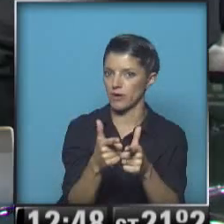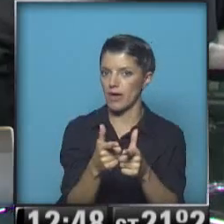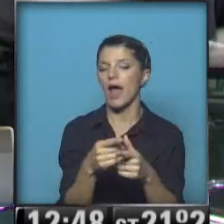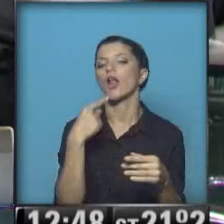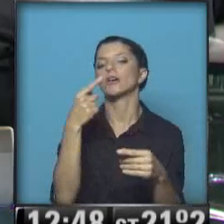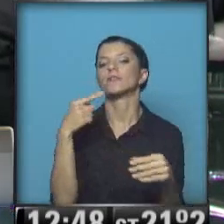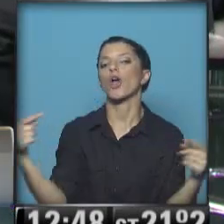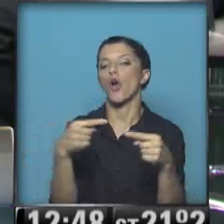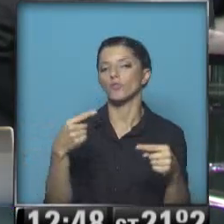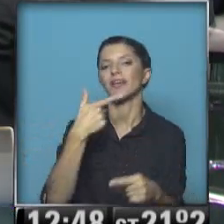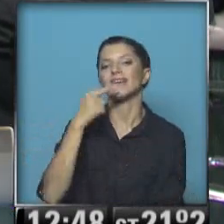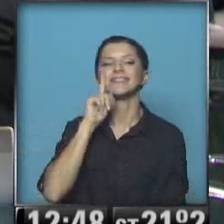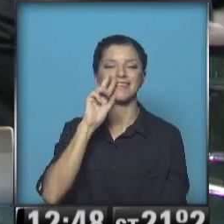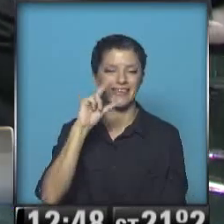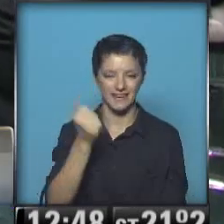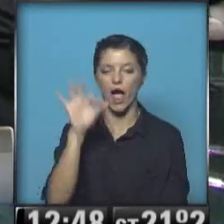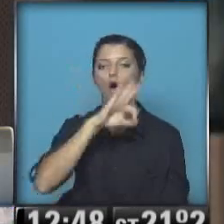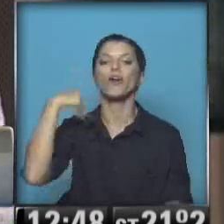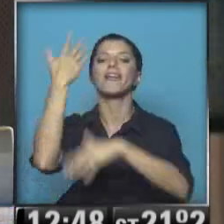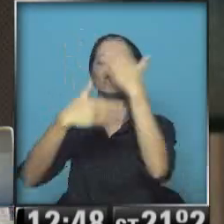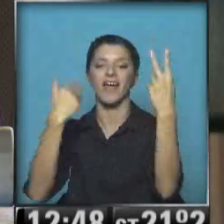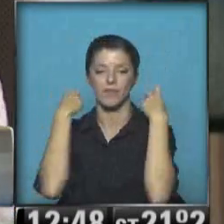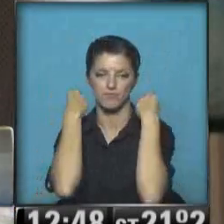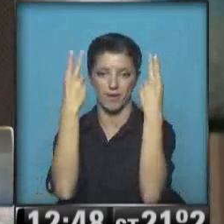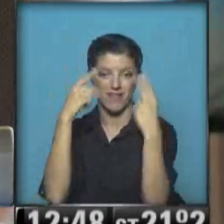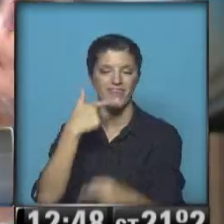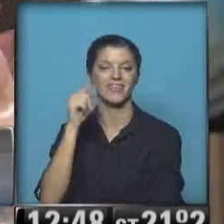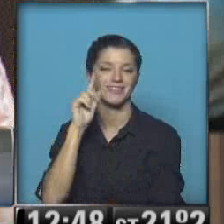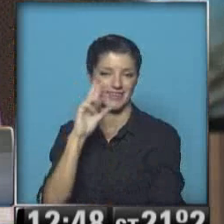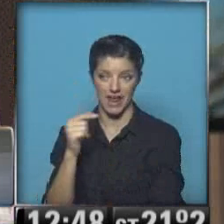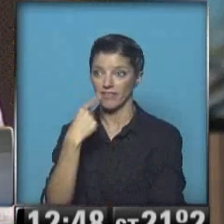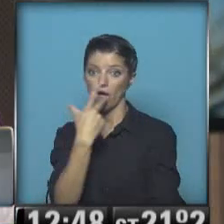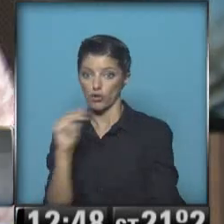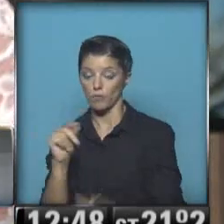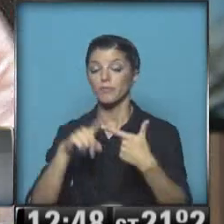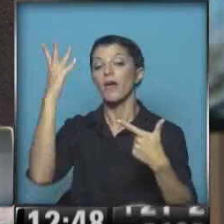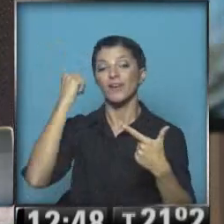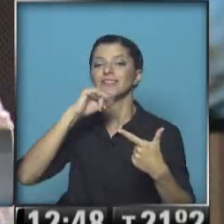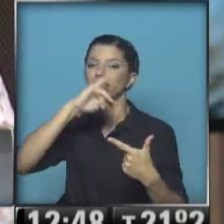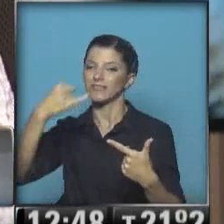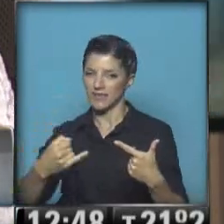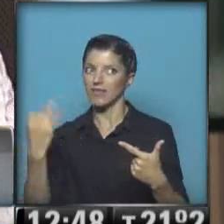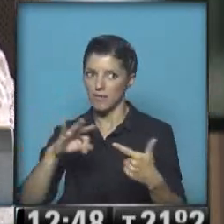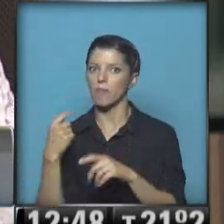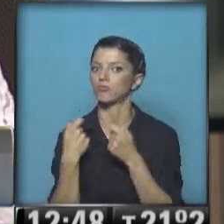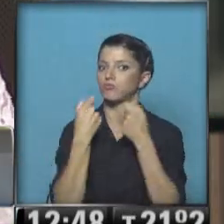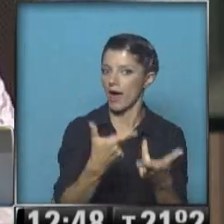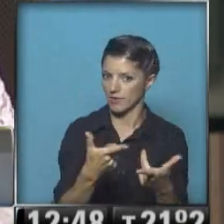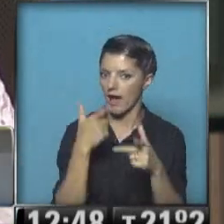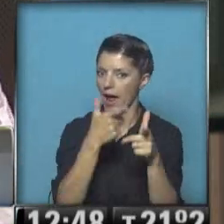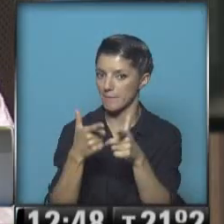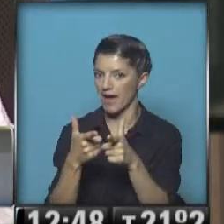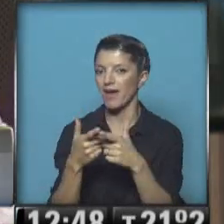opositores sirios o a los Rebeldes sirios Francia por por lo tanto decía sí hay que entregar entonces había como elementos para